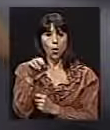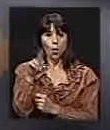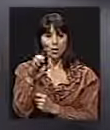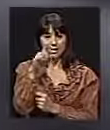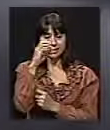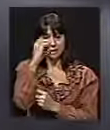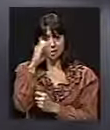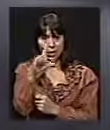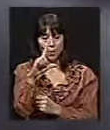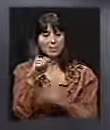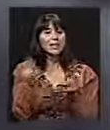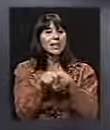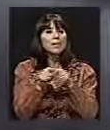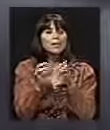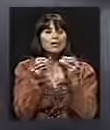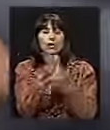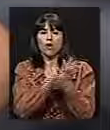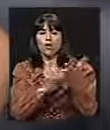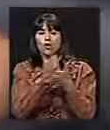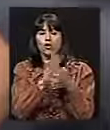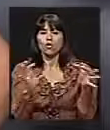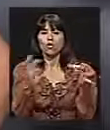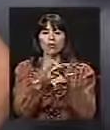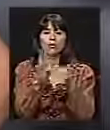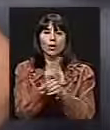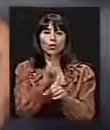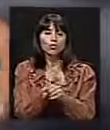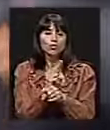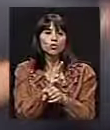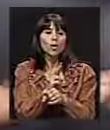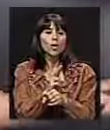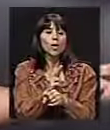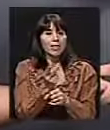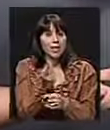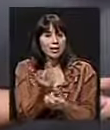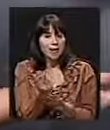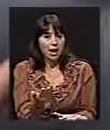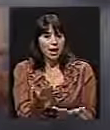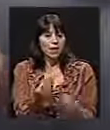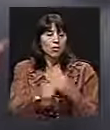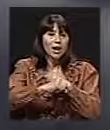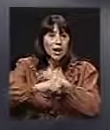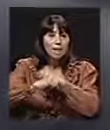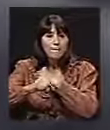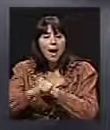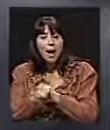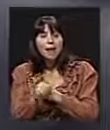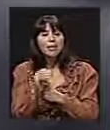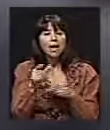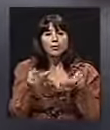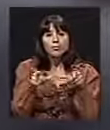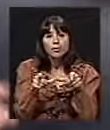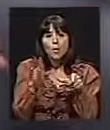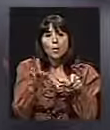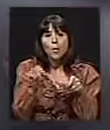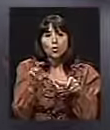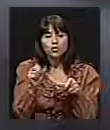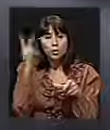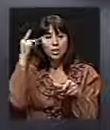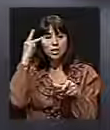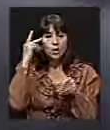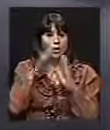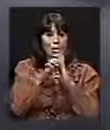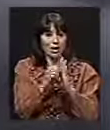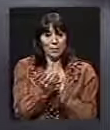ha habido mucha confusión con respecto al uso ¿verdad? Del dinero de la campaña, de los bonos políticos. Y, por ejemplo, hace